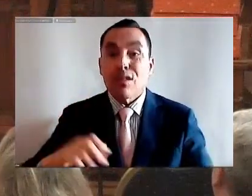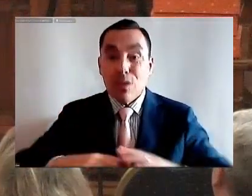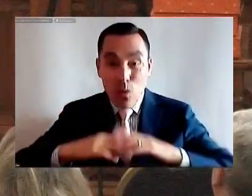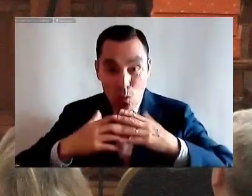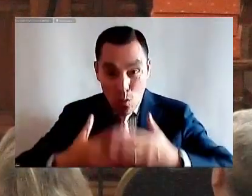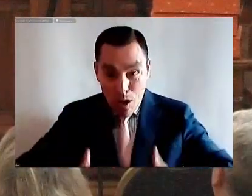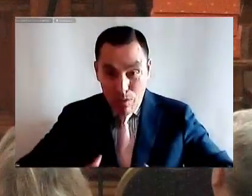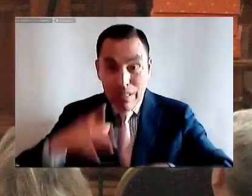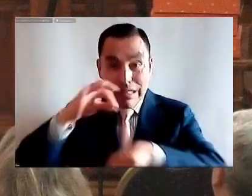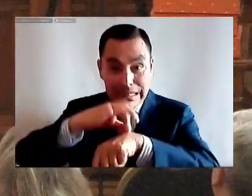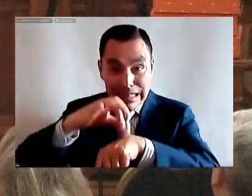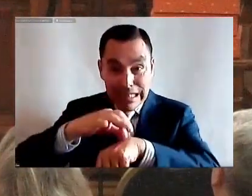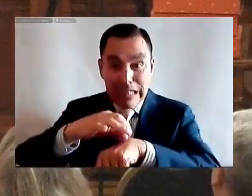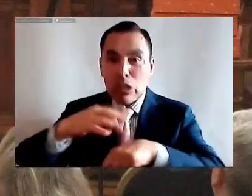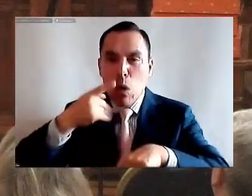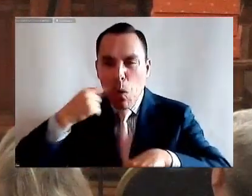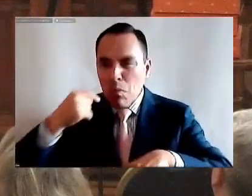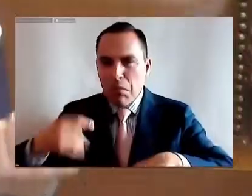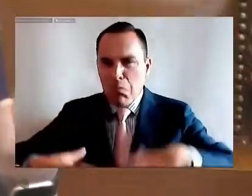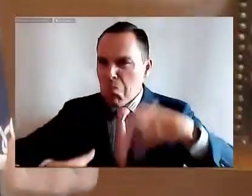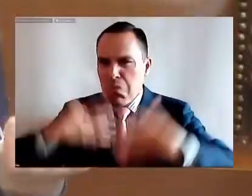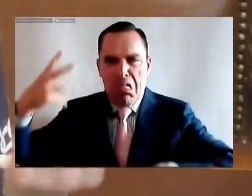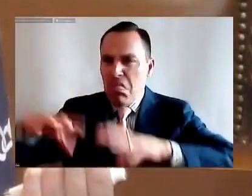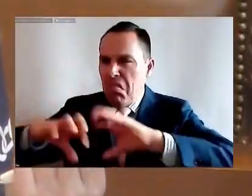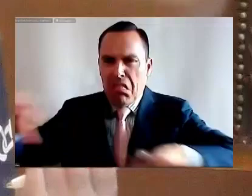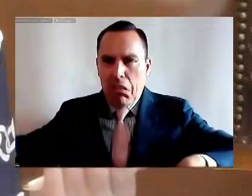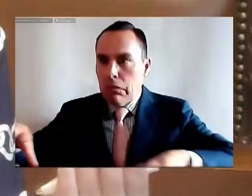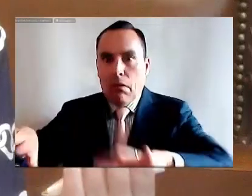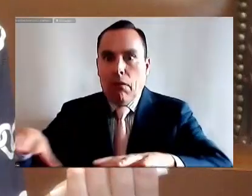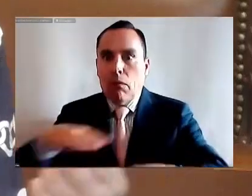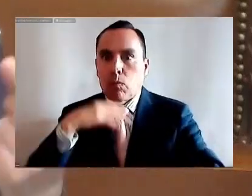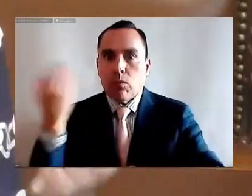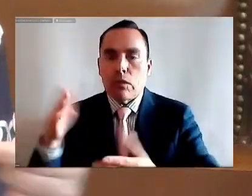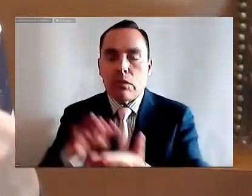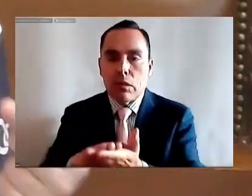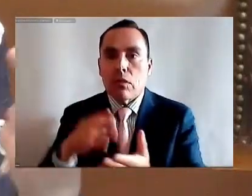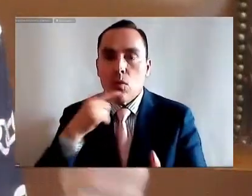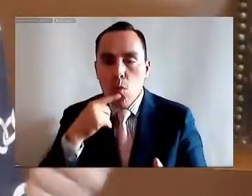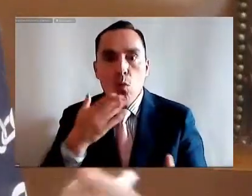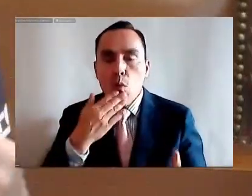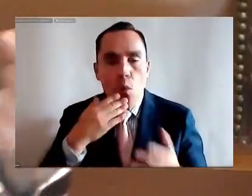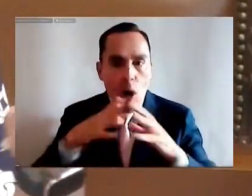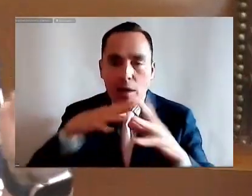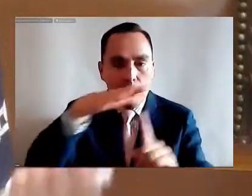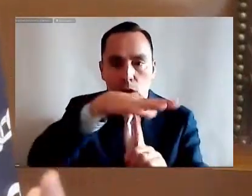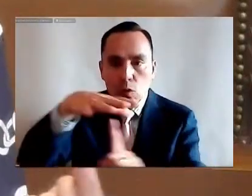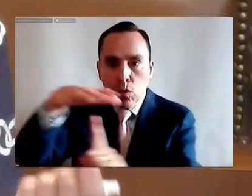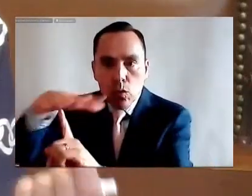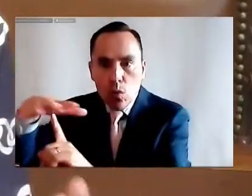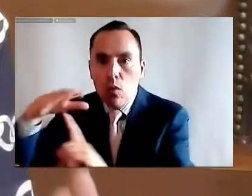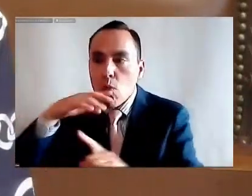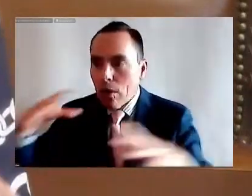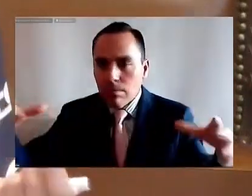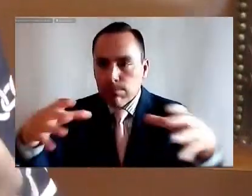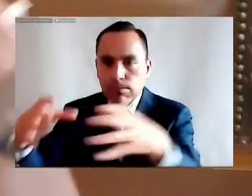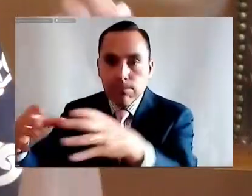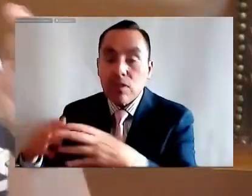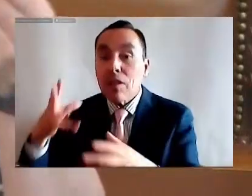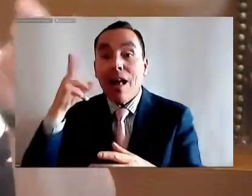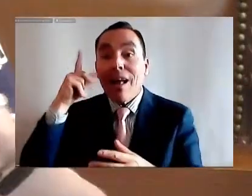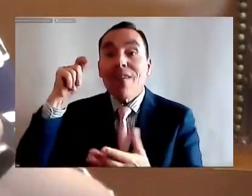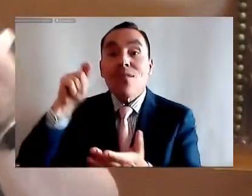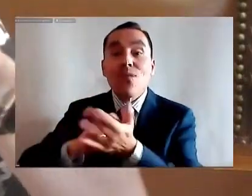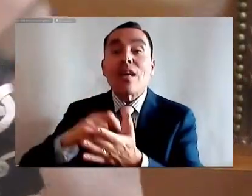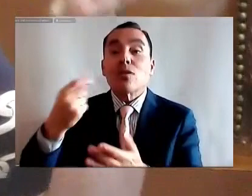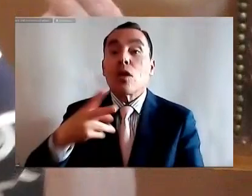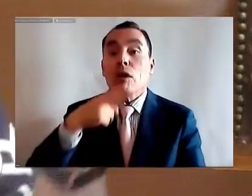manera bastante fácilmente con la descripción de violencia obstétrica. Y ahí un buen insumo es precisamente este fallo que tenemos ahora, que es de noviembre,